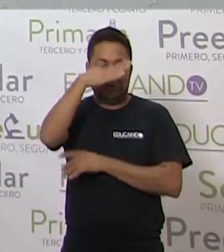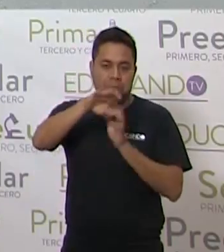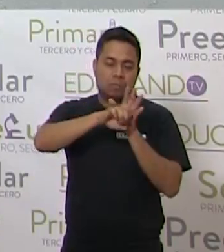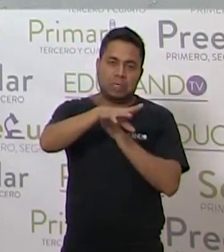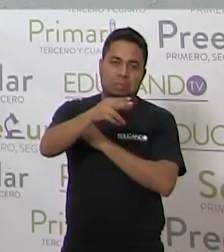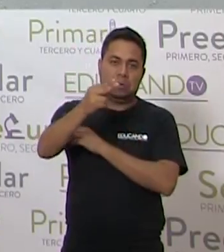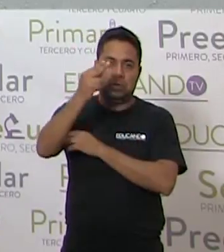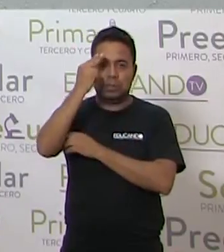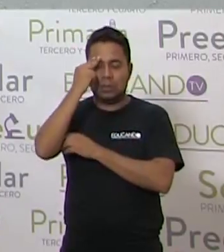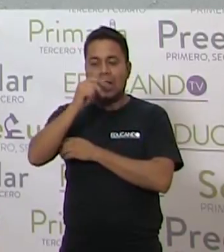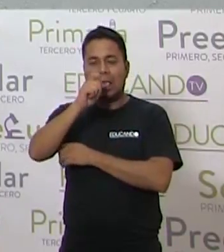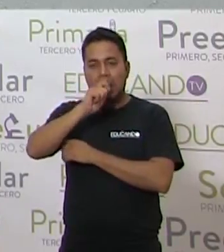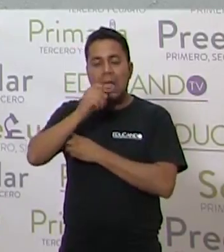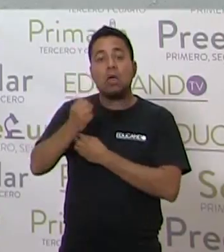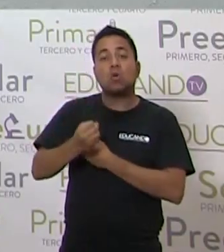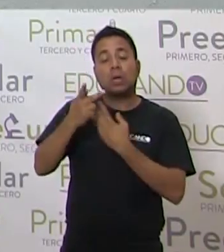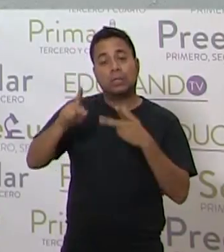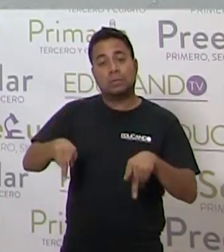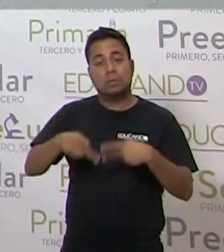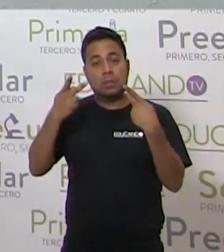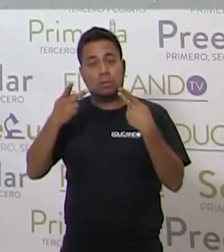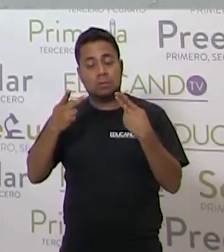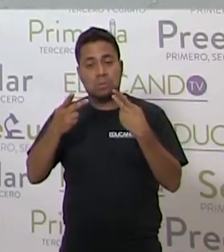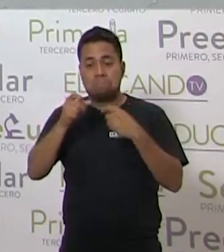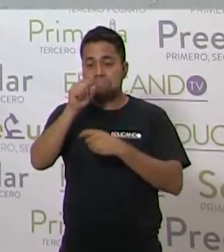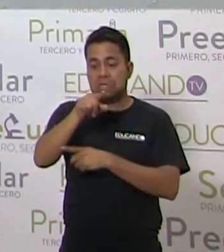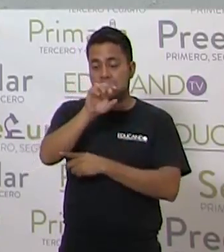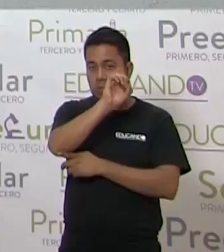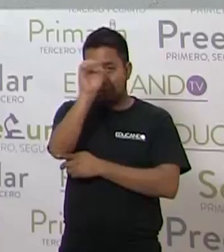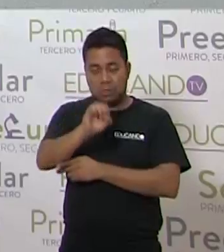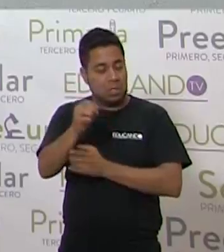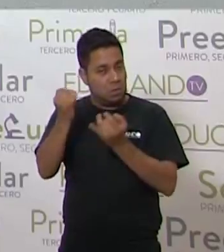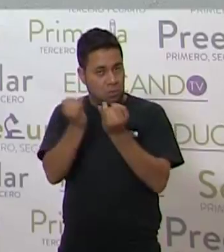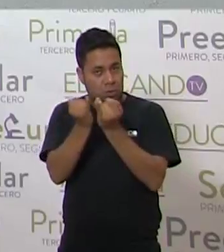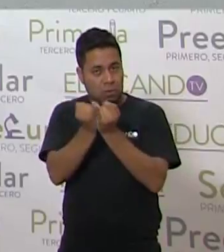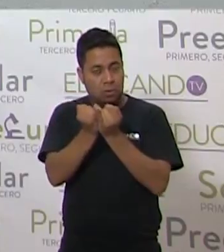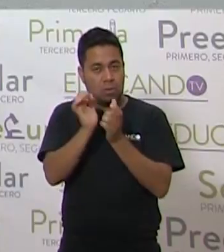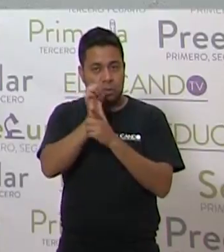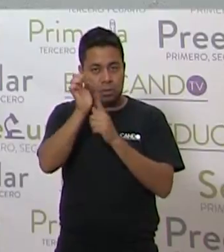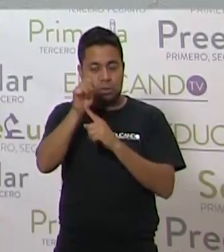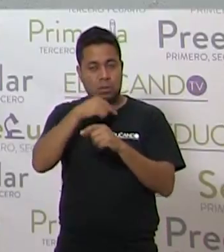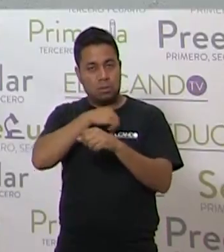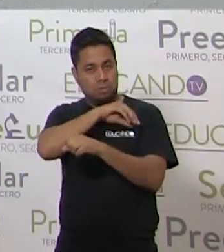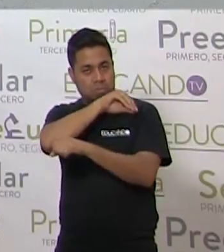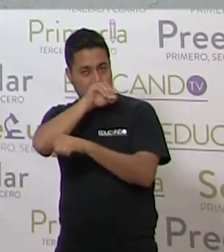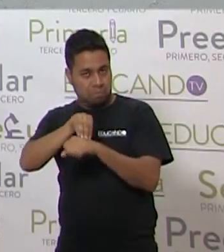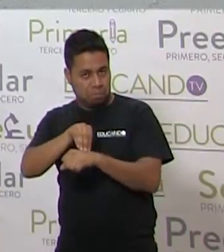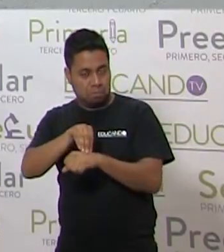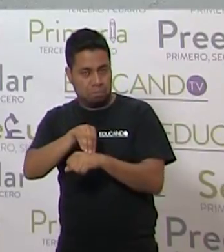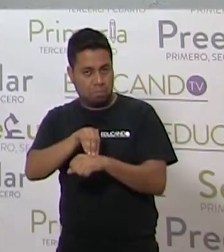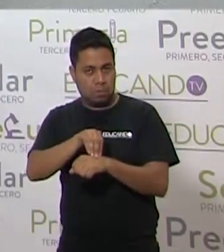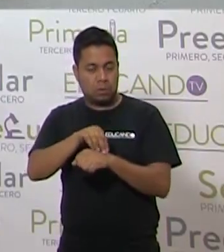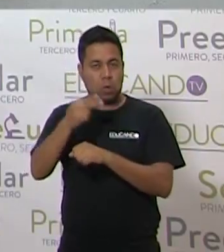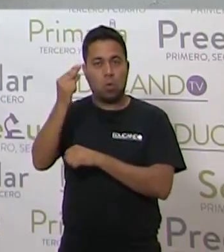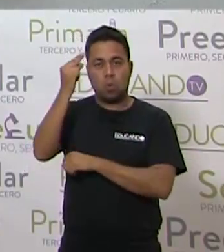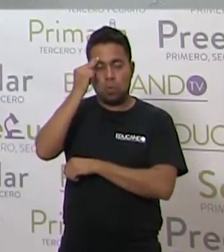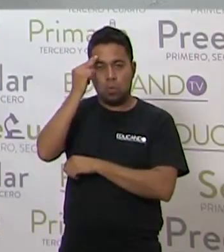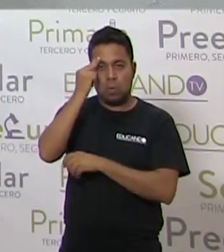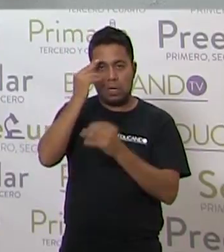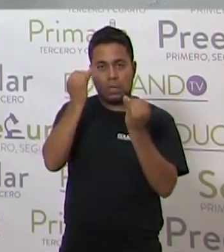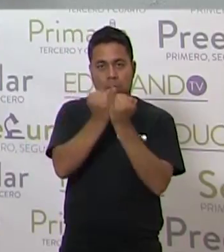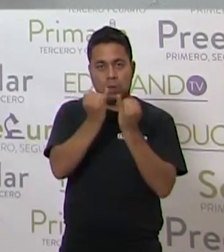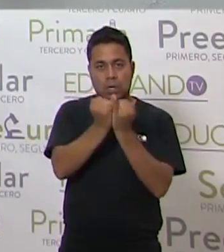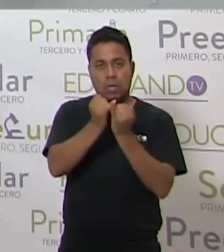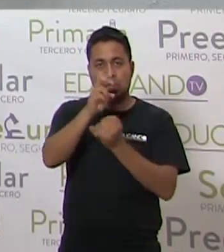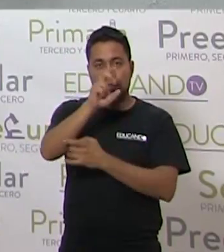paletas de UAS se vendieron que son el mismo porcentaje Entonces vamos a ponerle aquí uva es igual